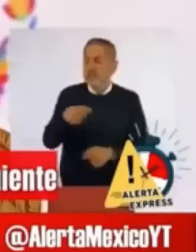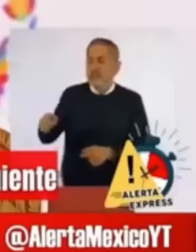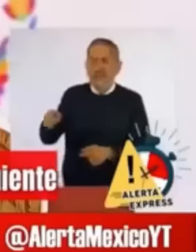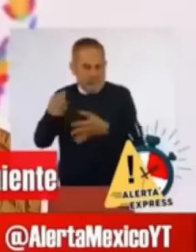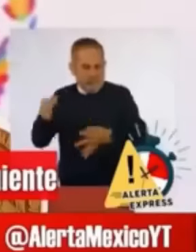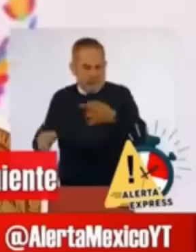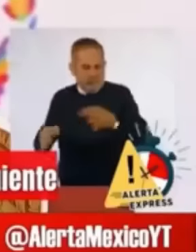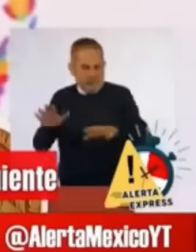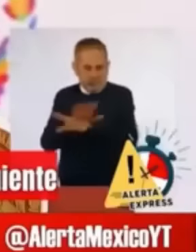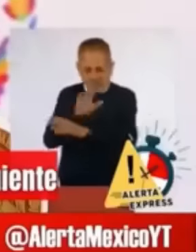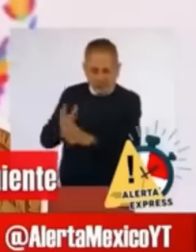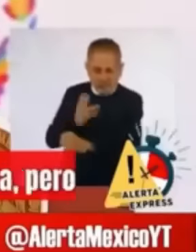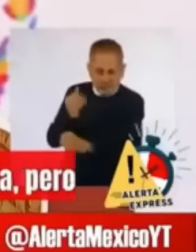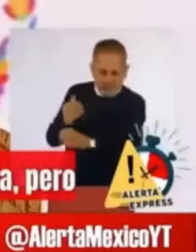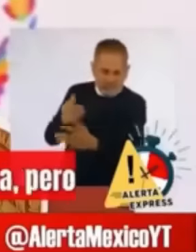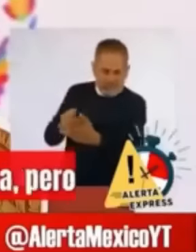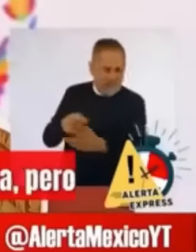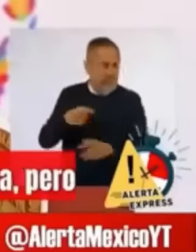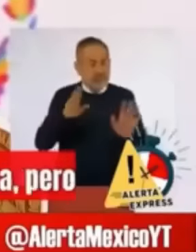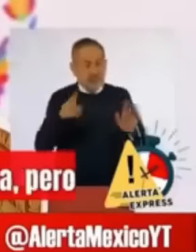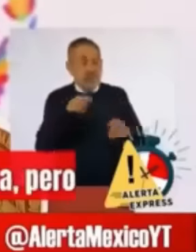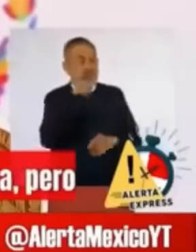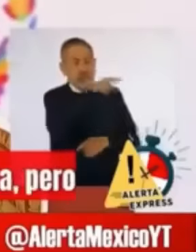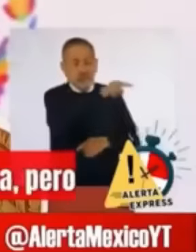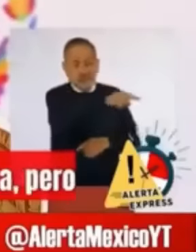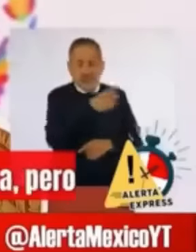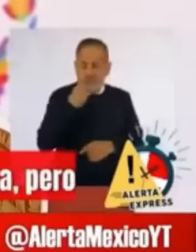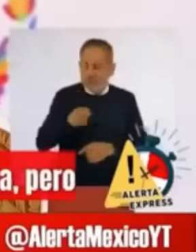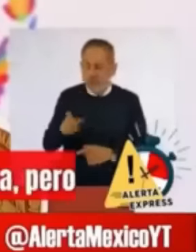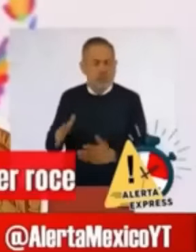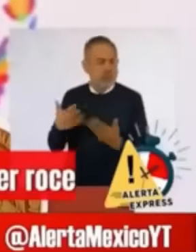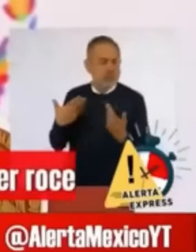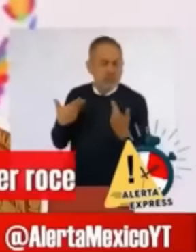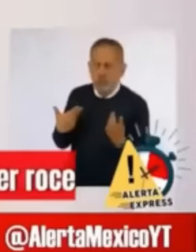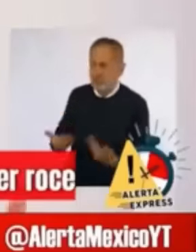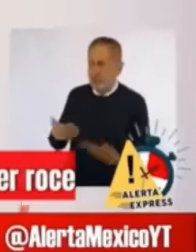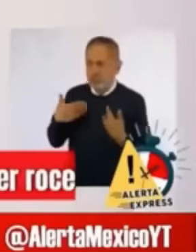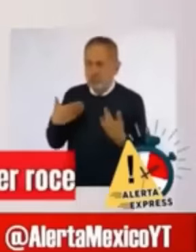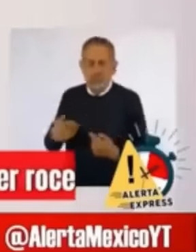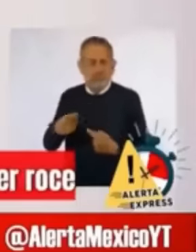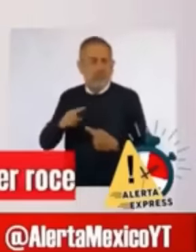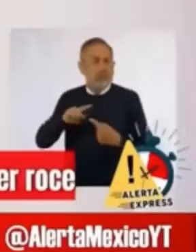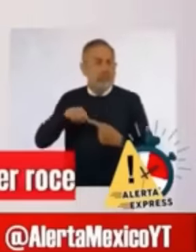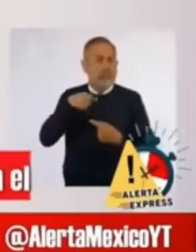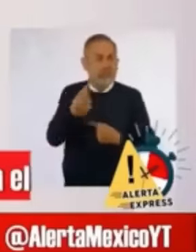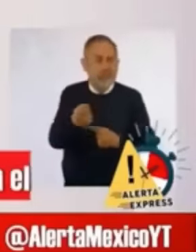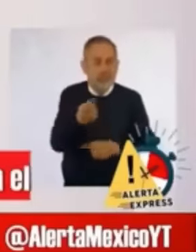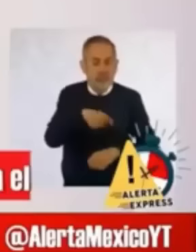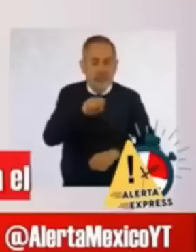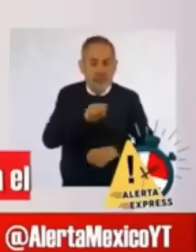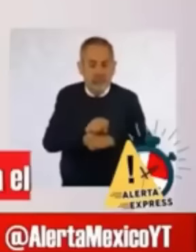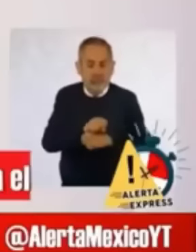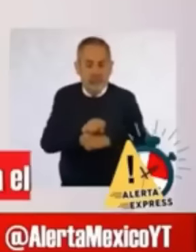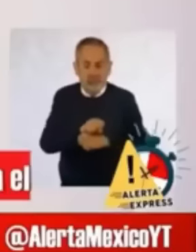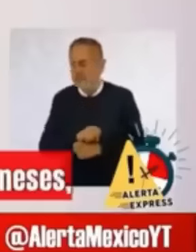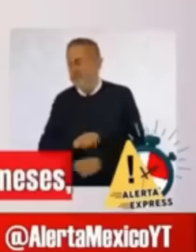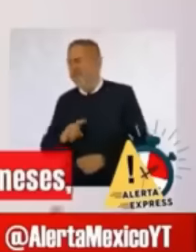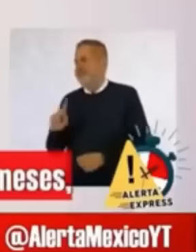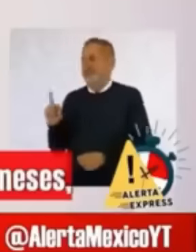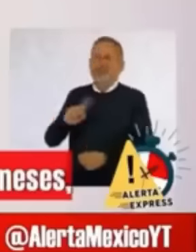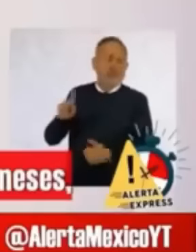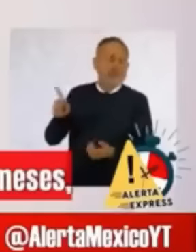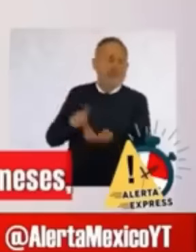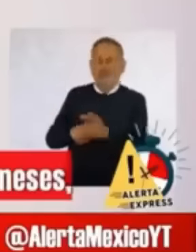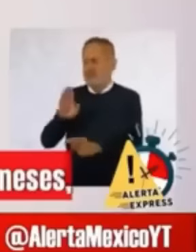que un día dice una cosa, pero al siguiente otra, lo evidenció en plena mañanera. Pero recordemos que este no es el primer roce que el embajador ha tenido con el